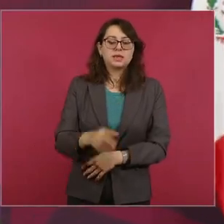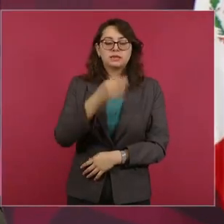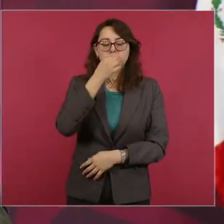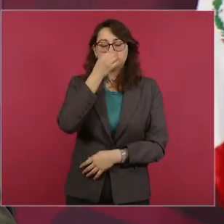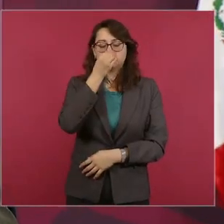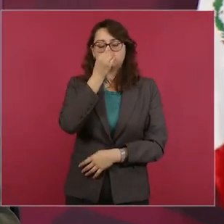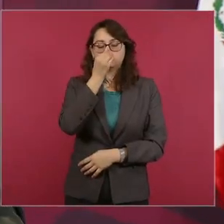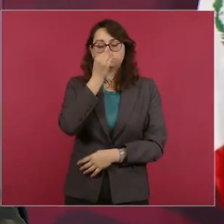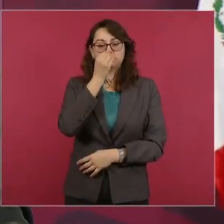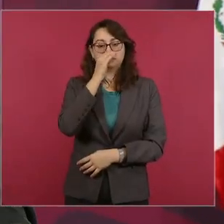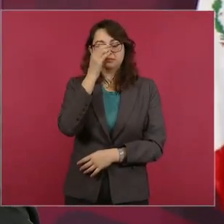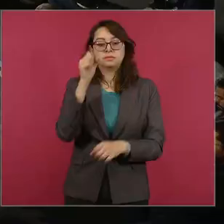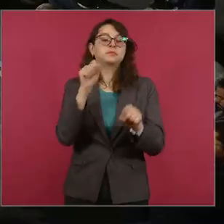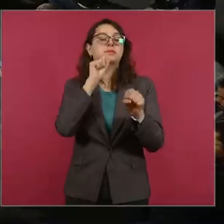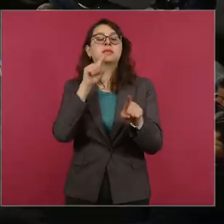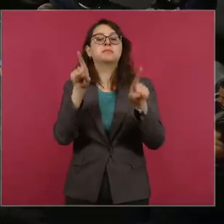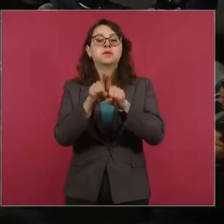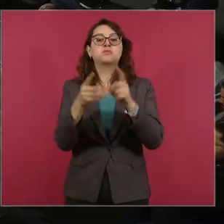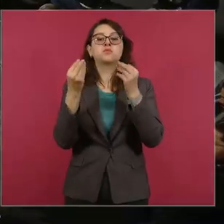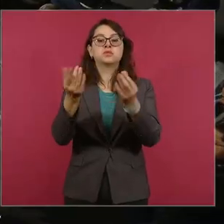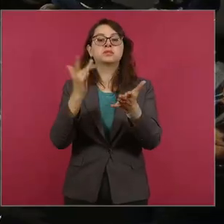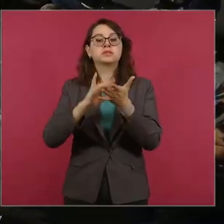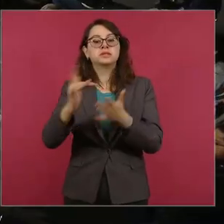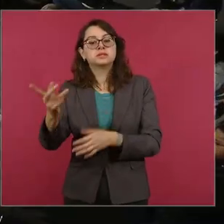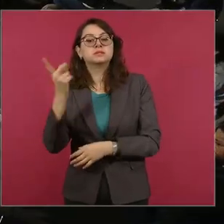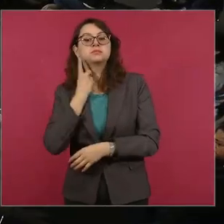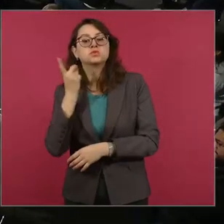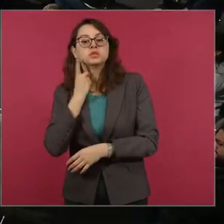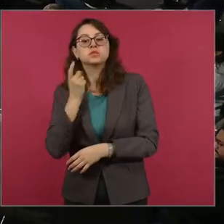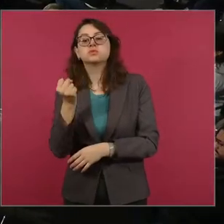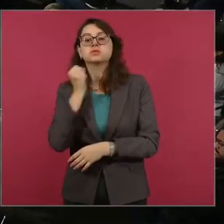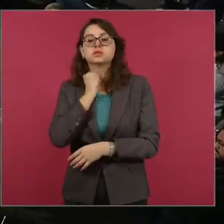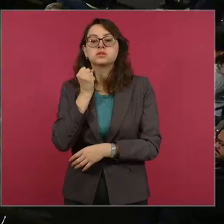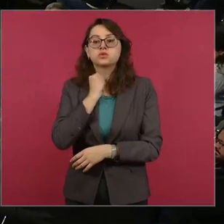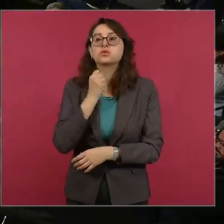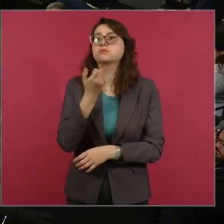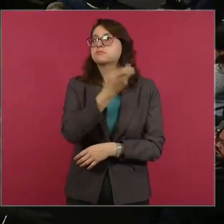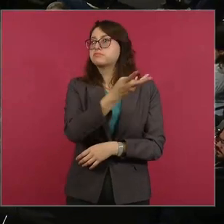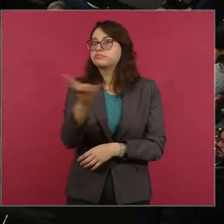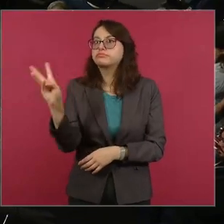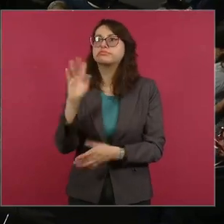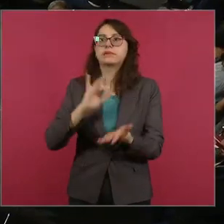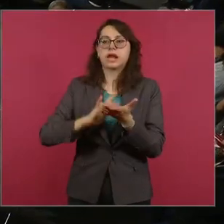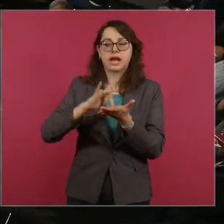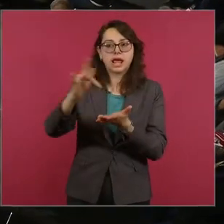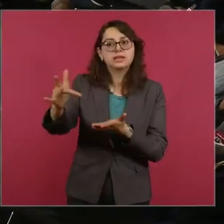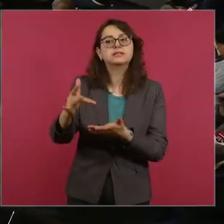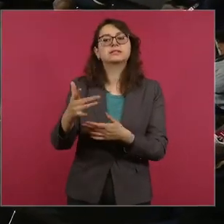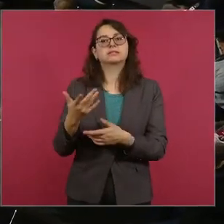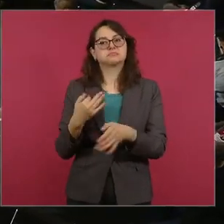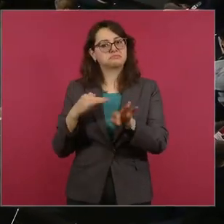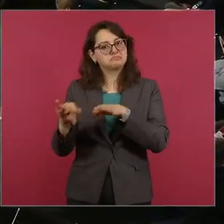agradecido con los legisladores, porque